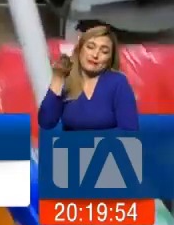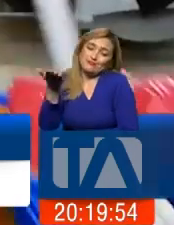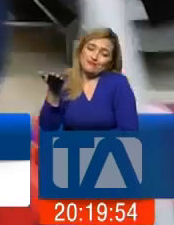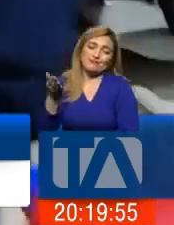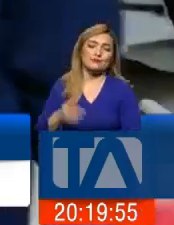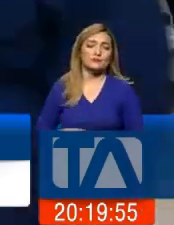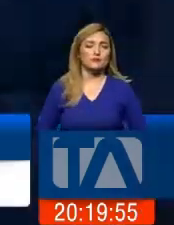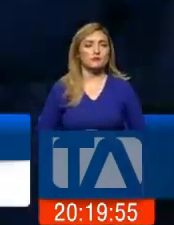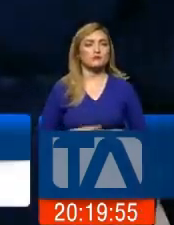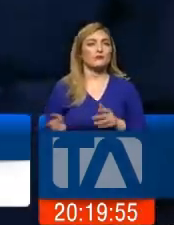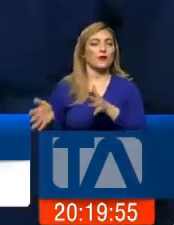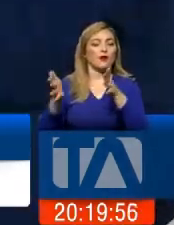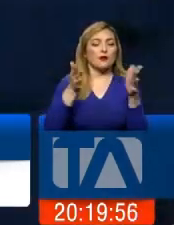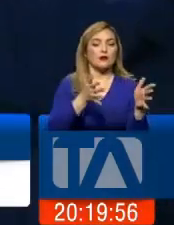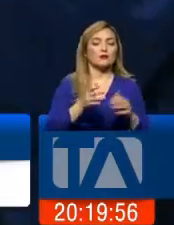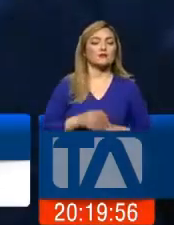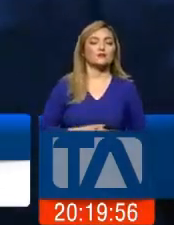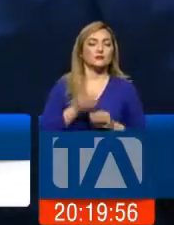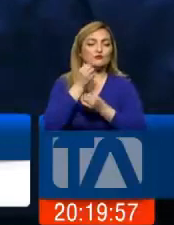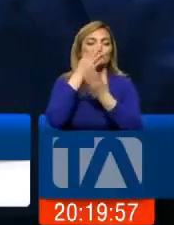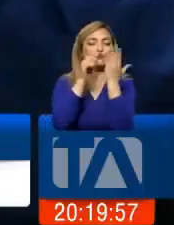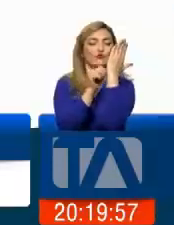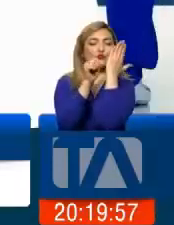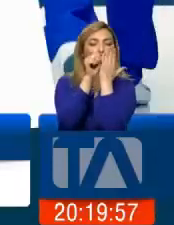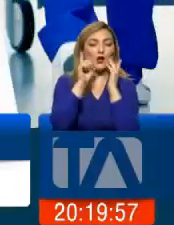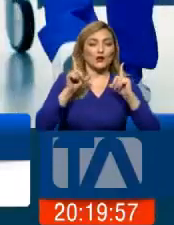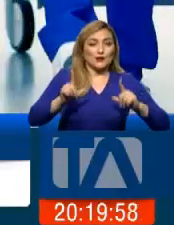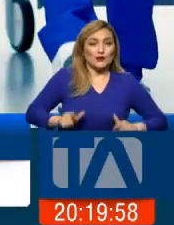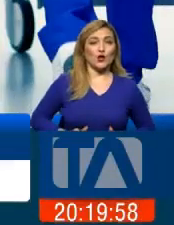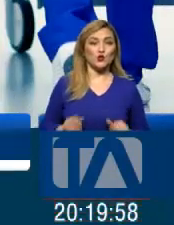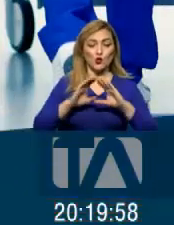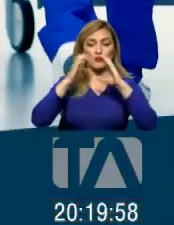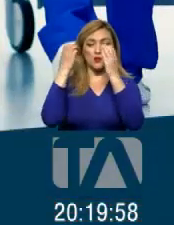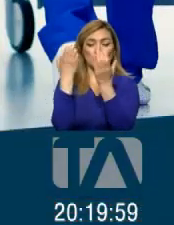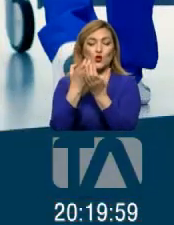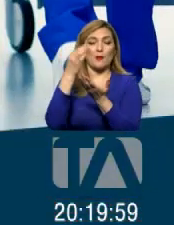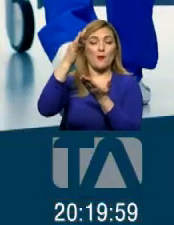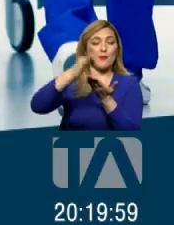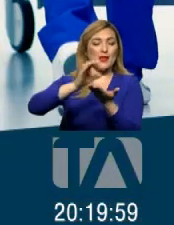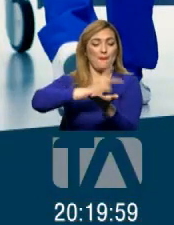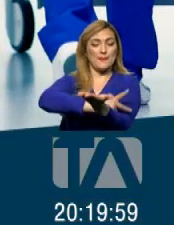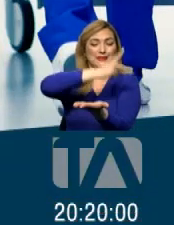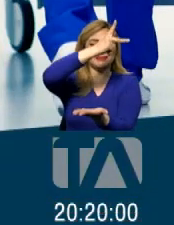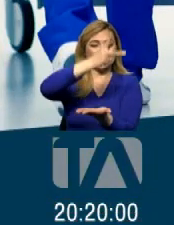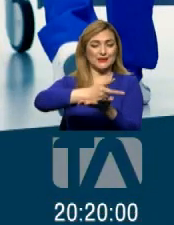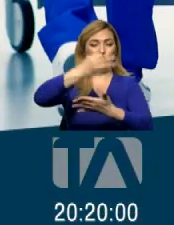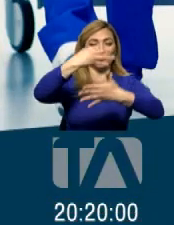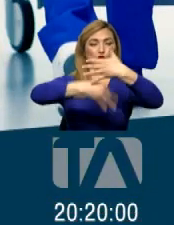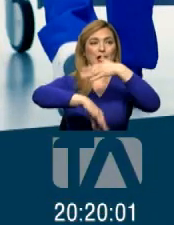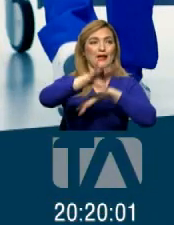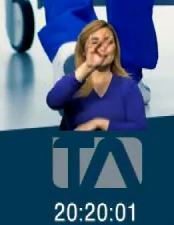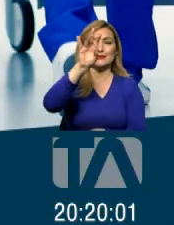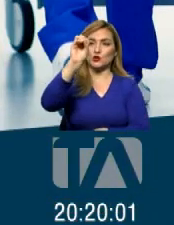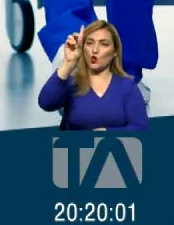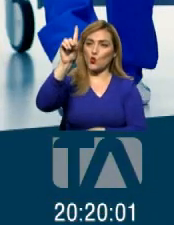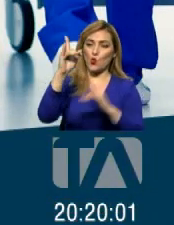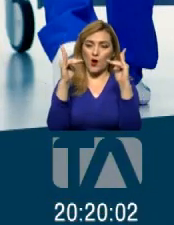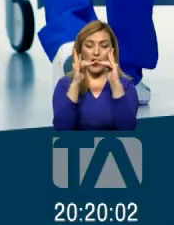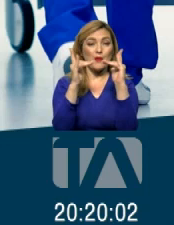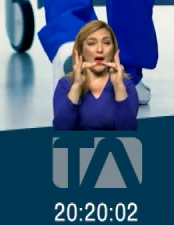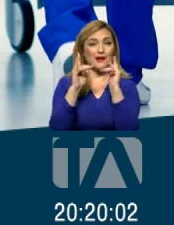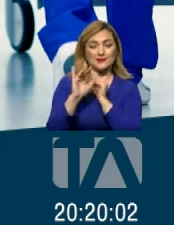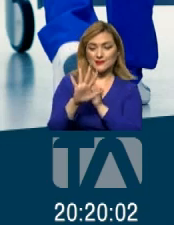previsible. Según cifras del mando unificado entregado por el Ministerio de Salud y el COE de Pichincha, del total de 701 camas de hospitalización,